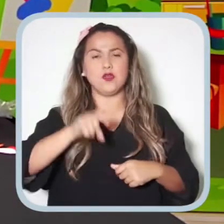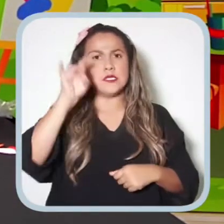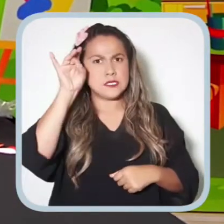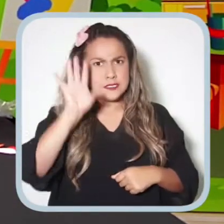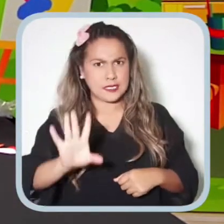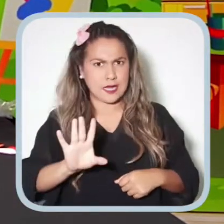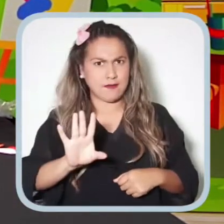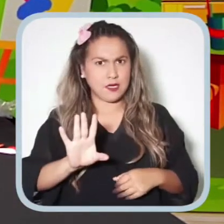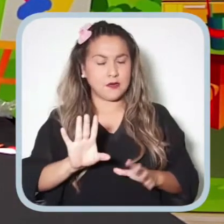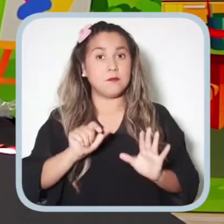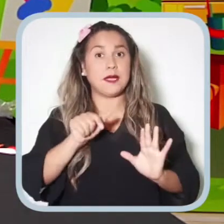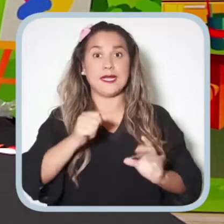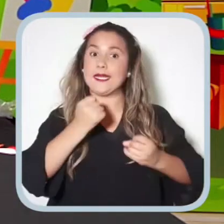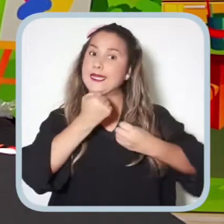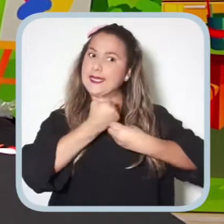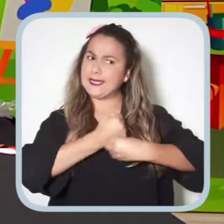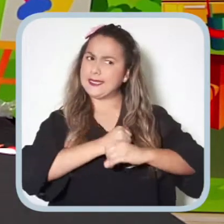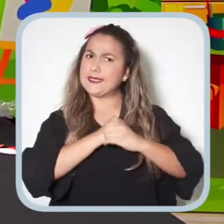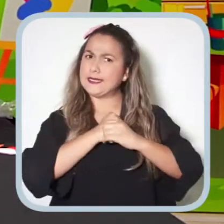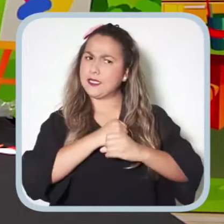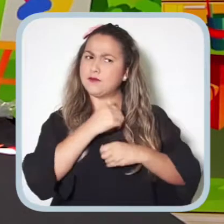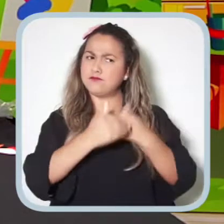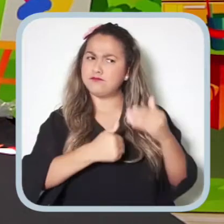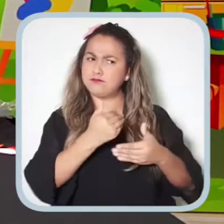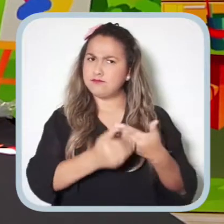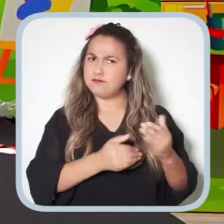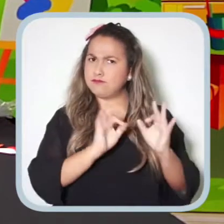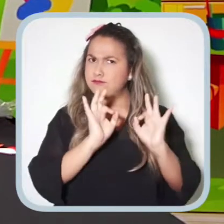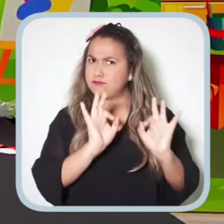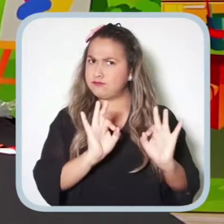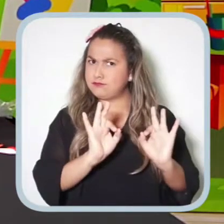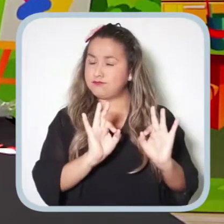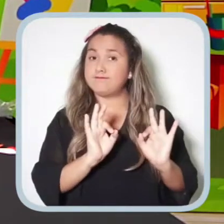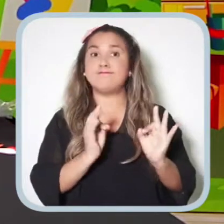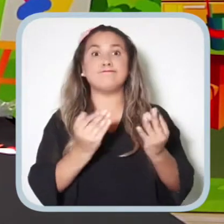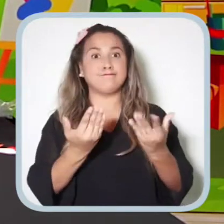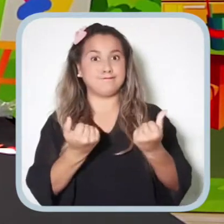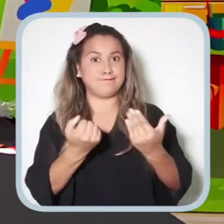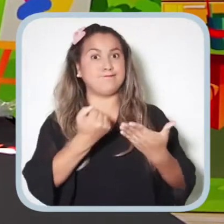Para que este taller pueda funcionar, voy a necesitar de la ayuda de